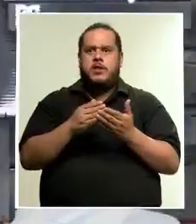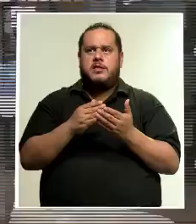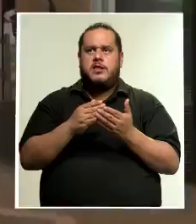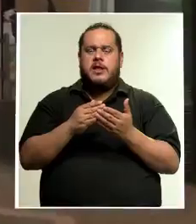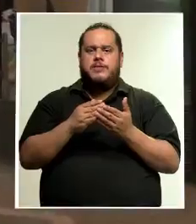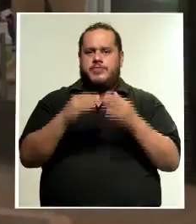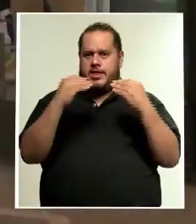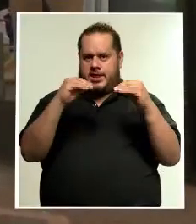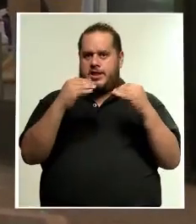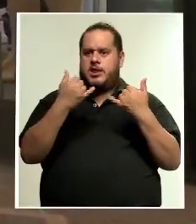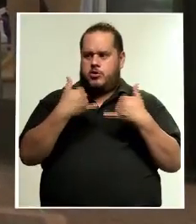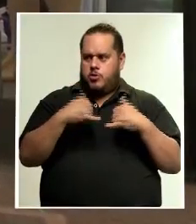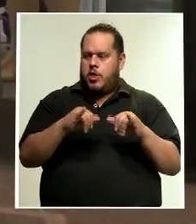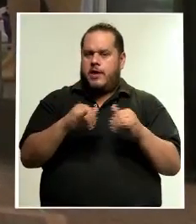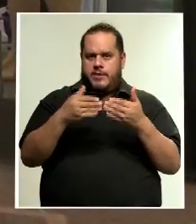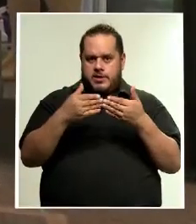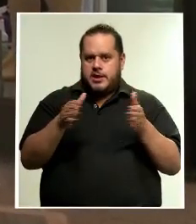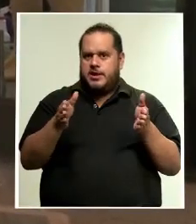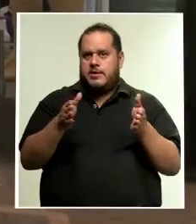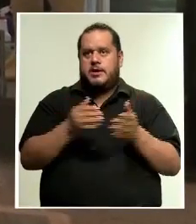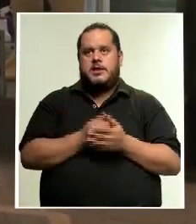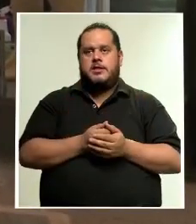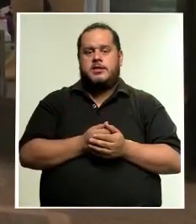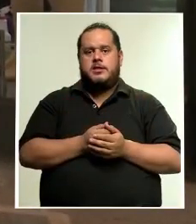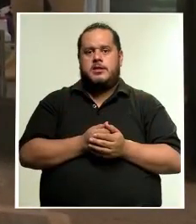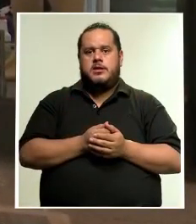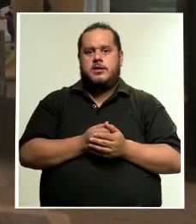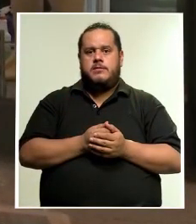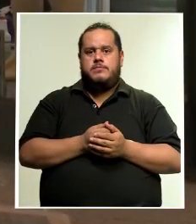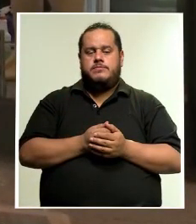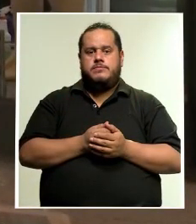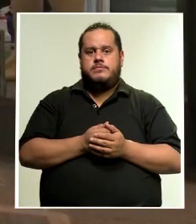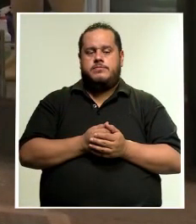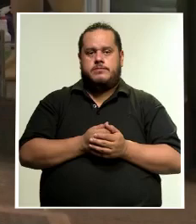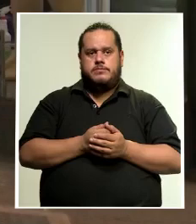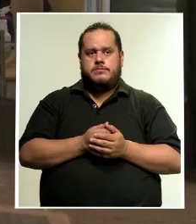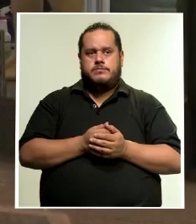podemos ver que algunas de las tiendas todavía se mantienen abiertas. Vemos